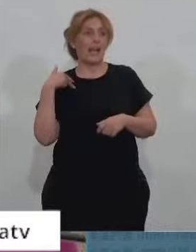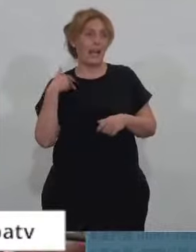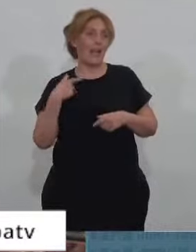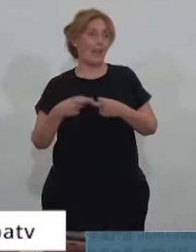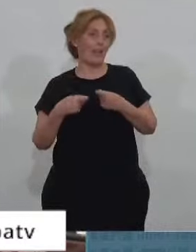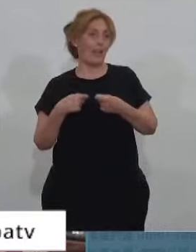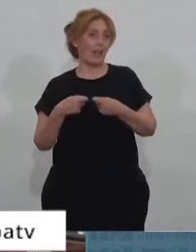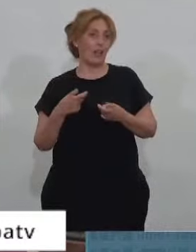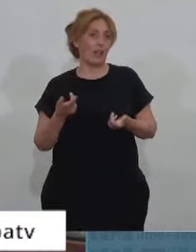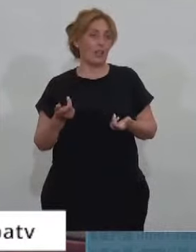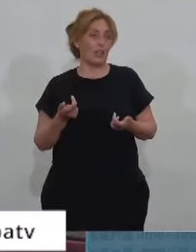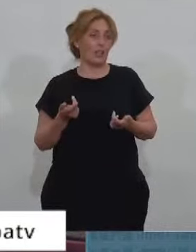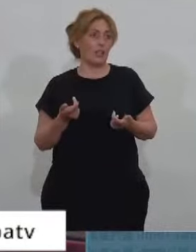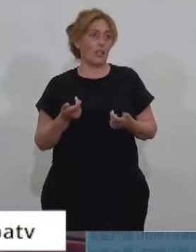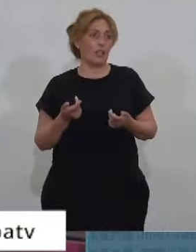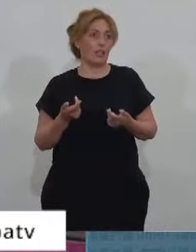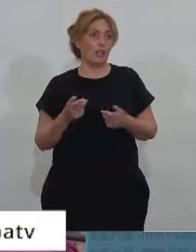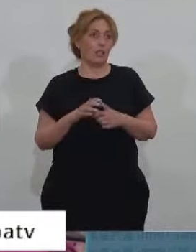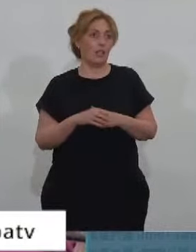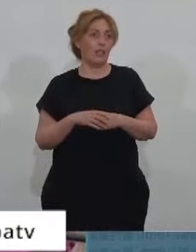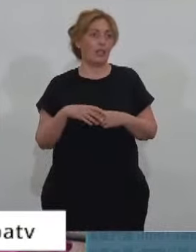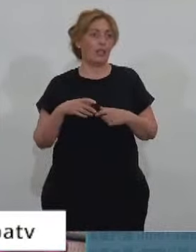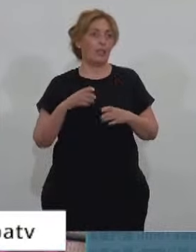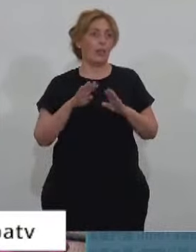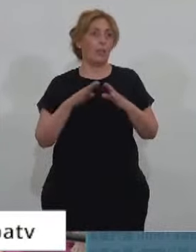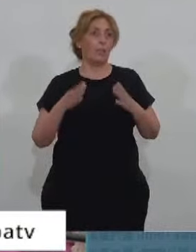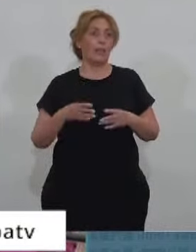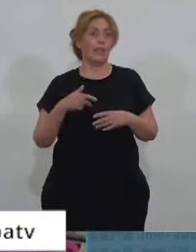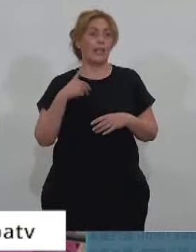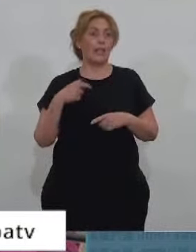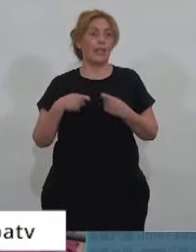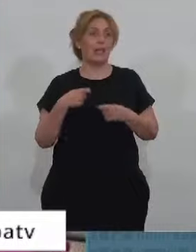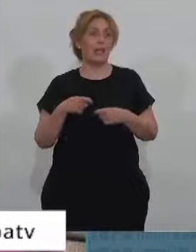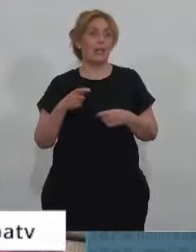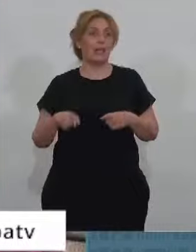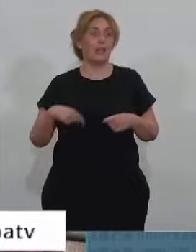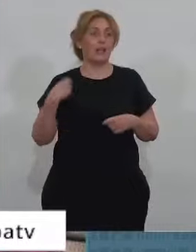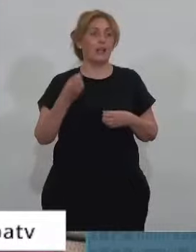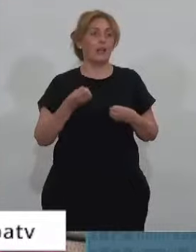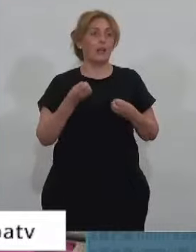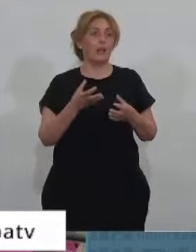de negociación. Luego, le sigo comentando. En el tema, en cuanto a lo que me habla del tema